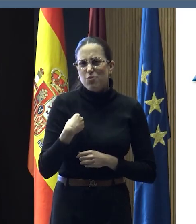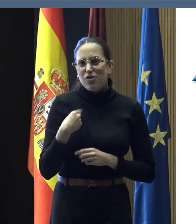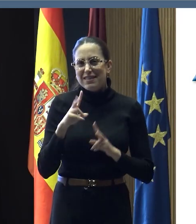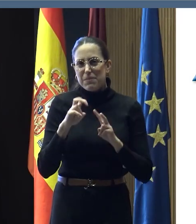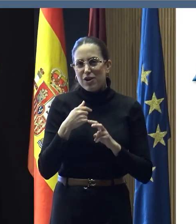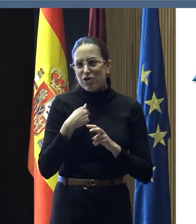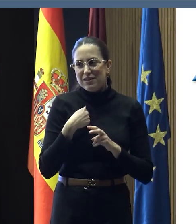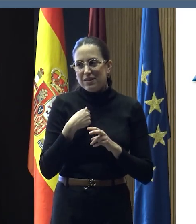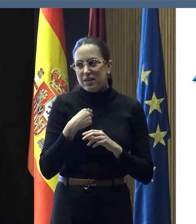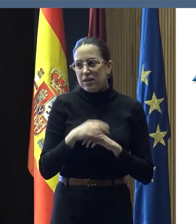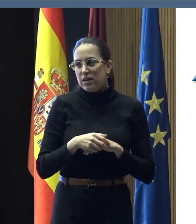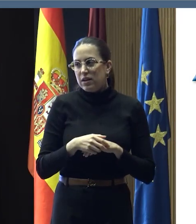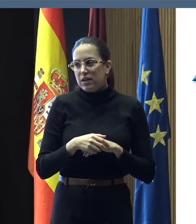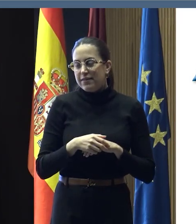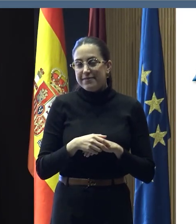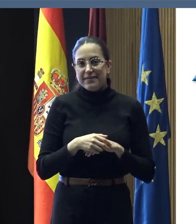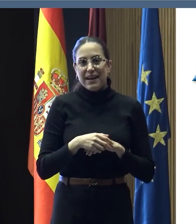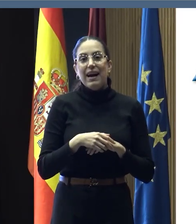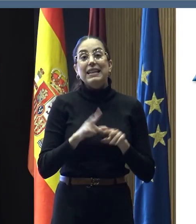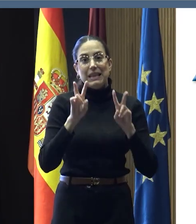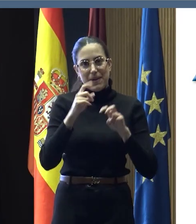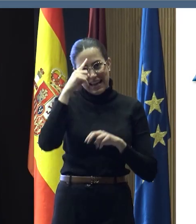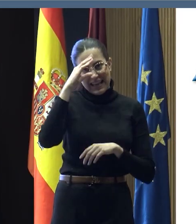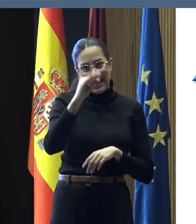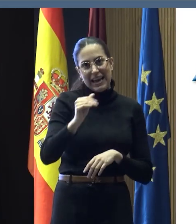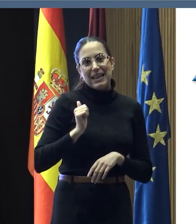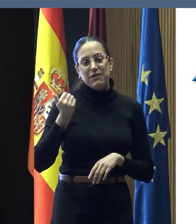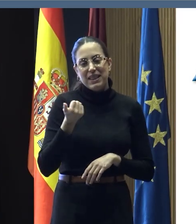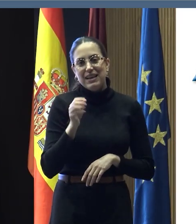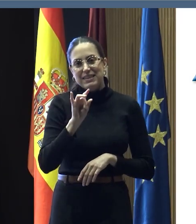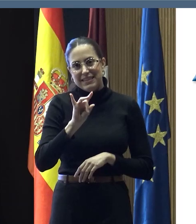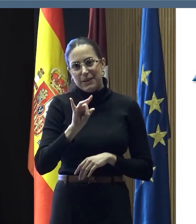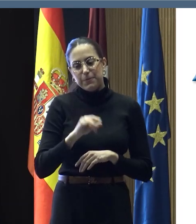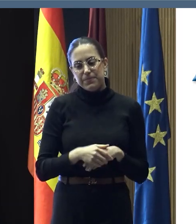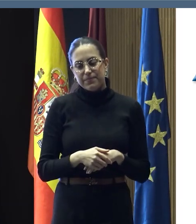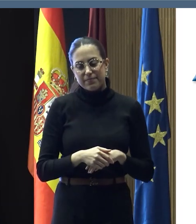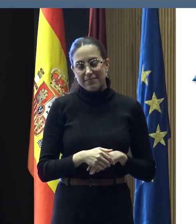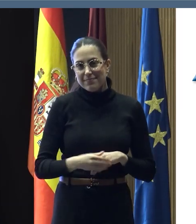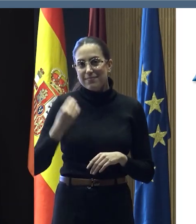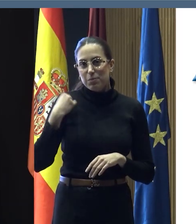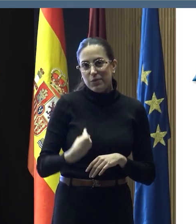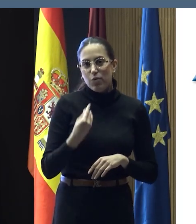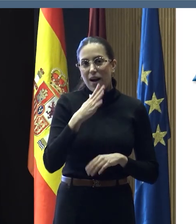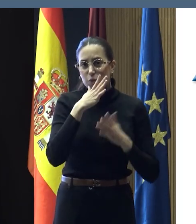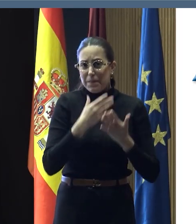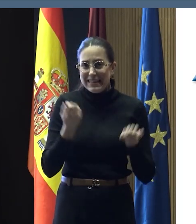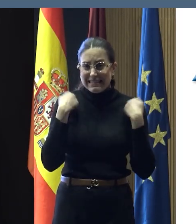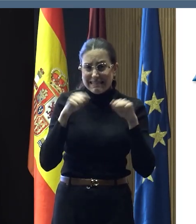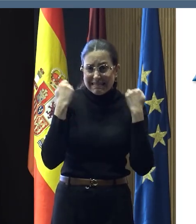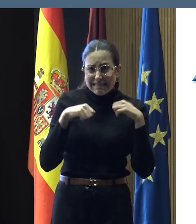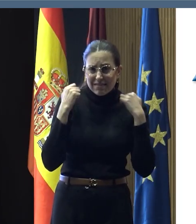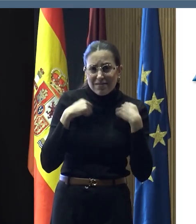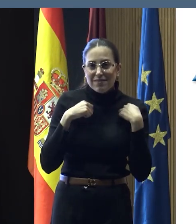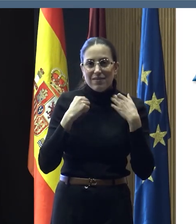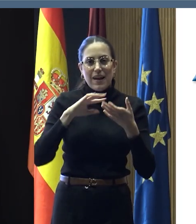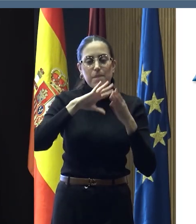que me he quedado maravillada con lo de la Eso, sí, eso sí que se está entrenando para